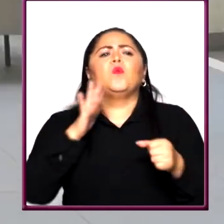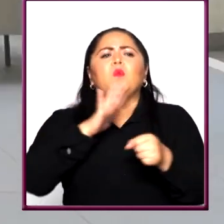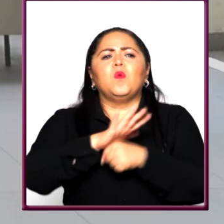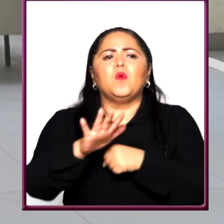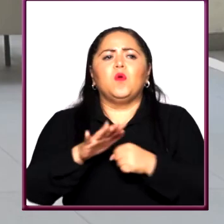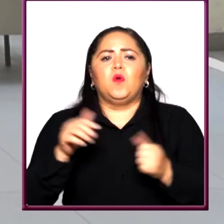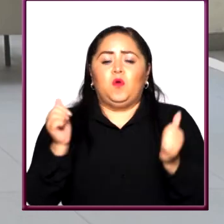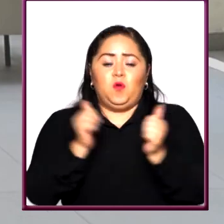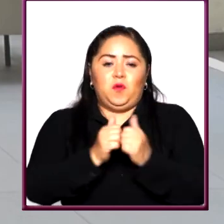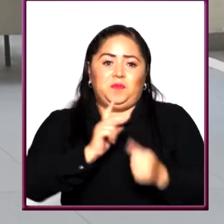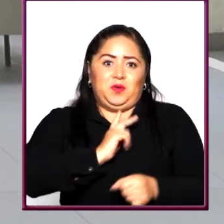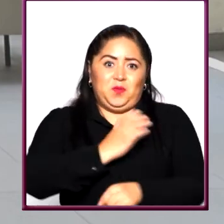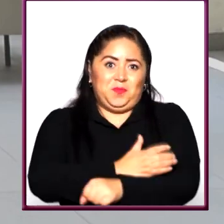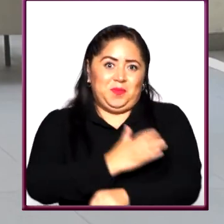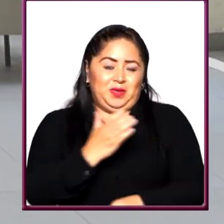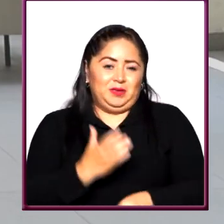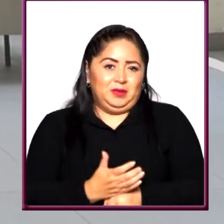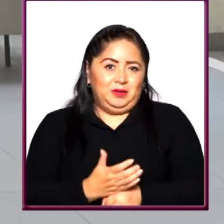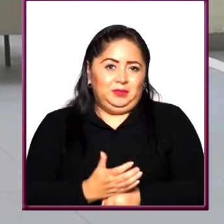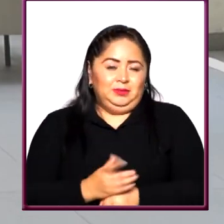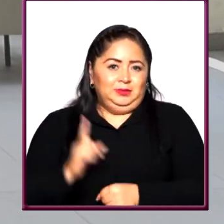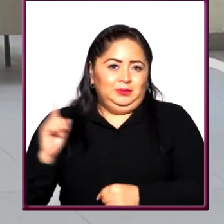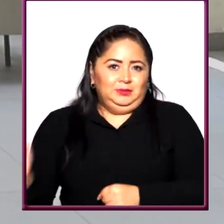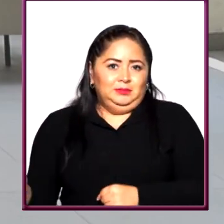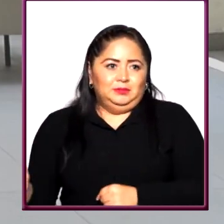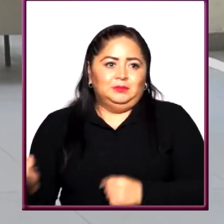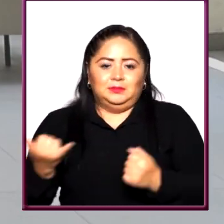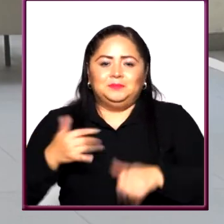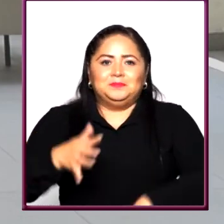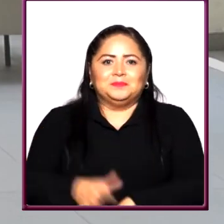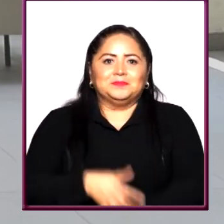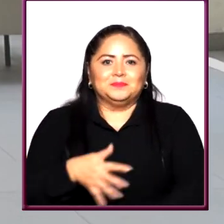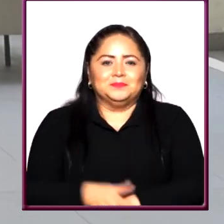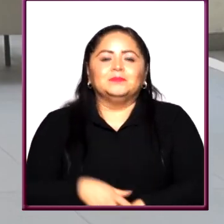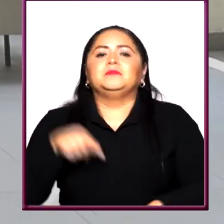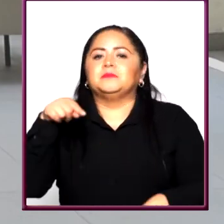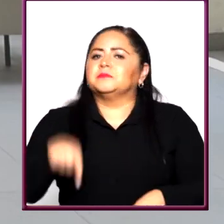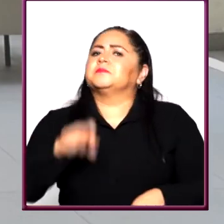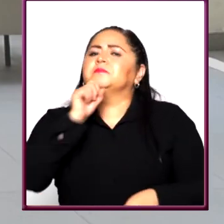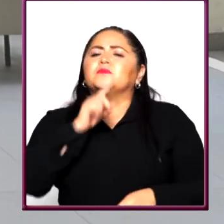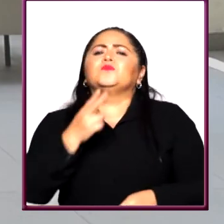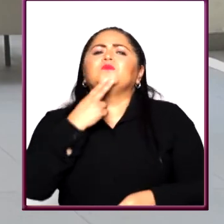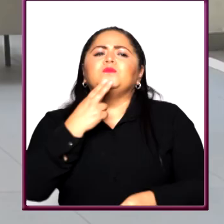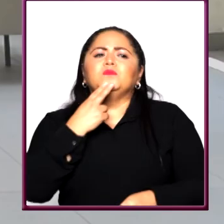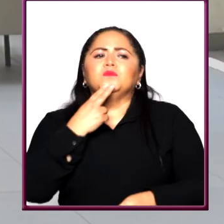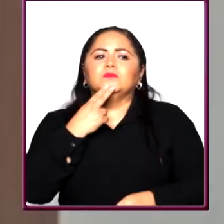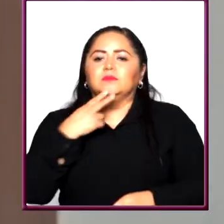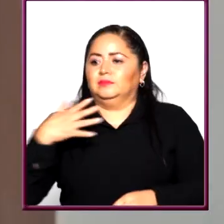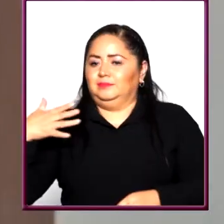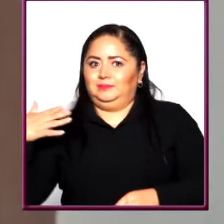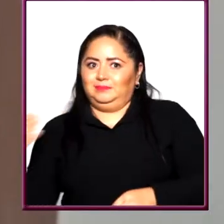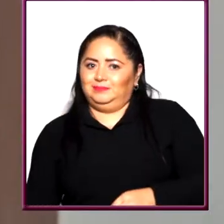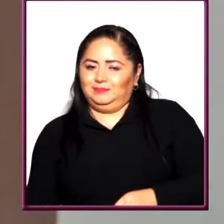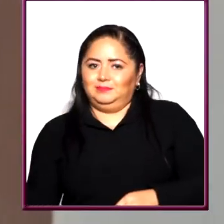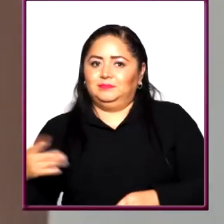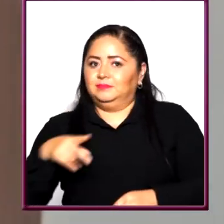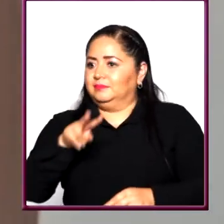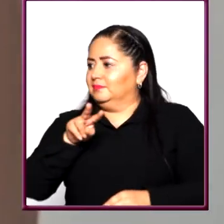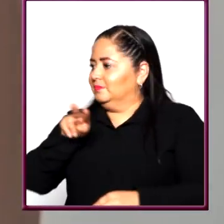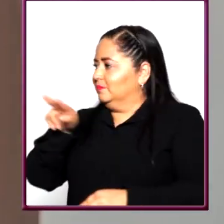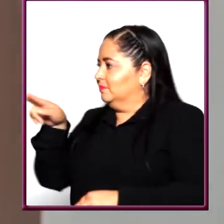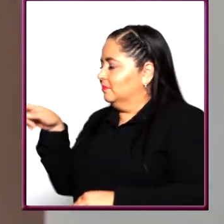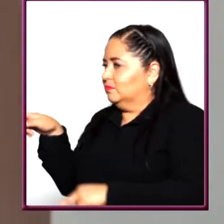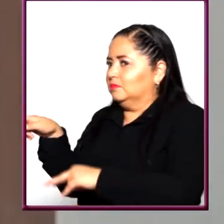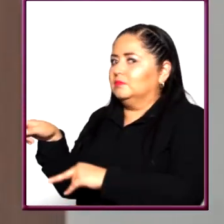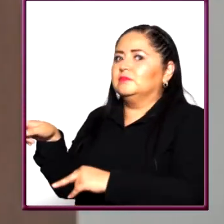hacer con mi compañero y con los pies. Aquí también vamos a utilizar la lateralidad.